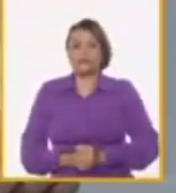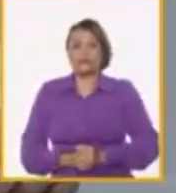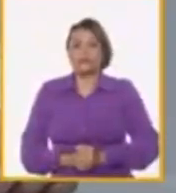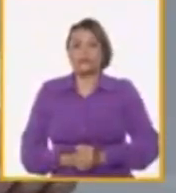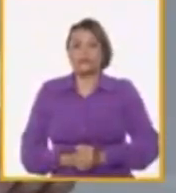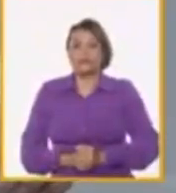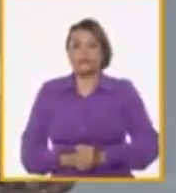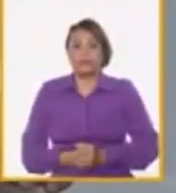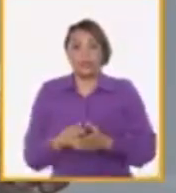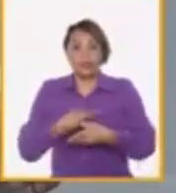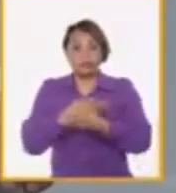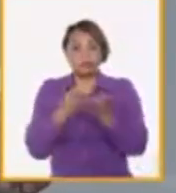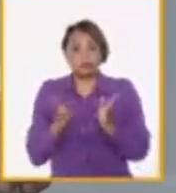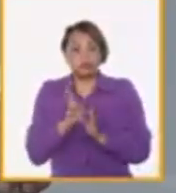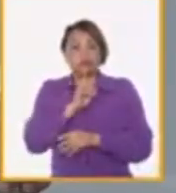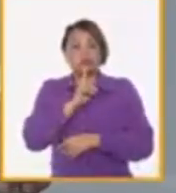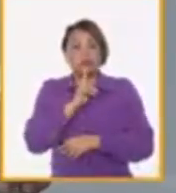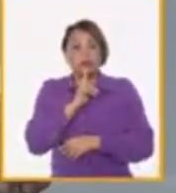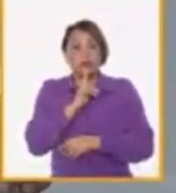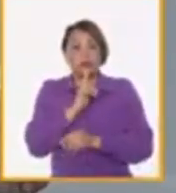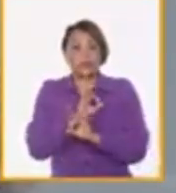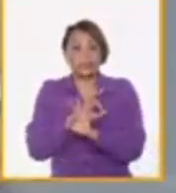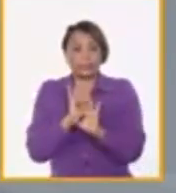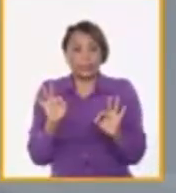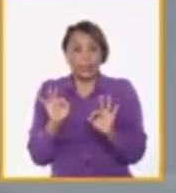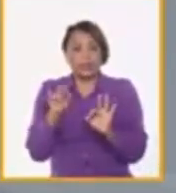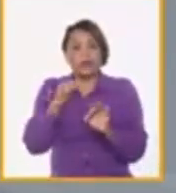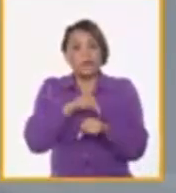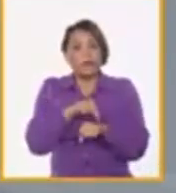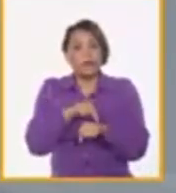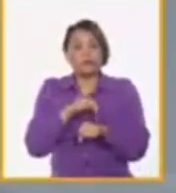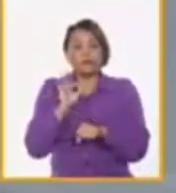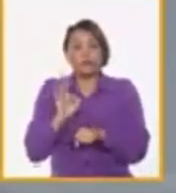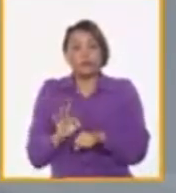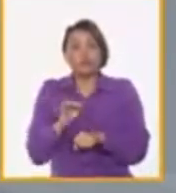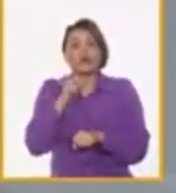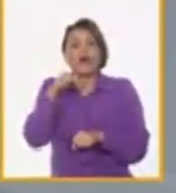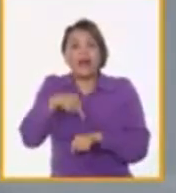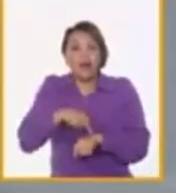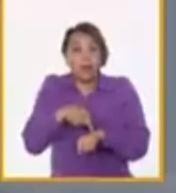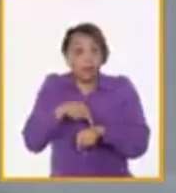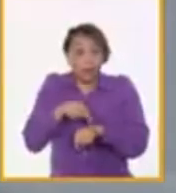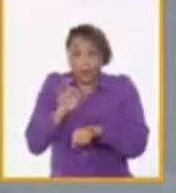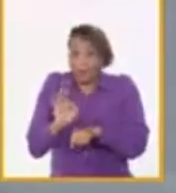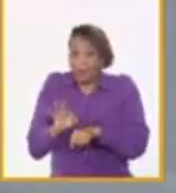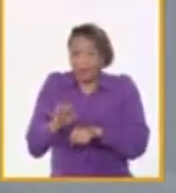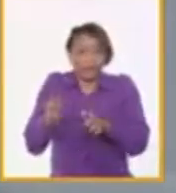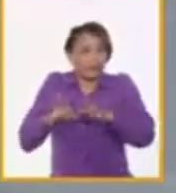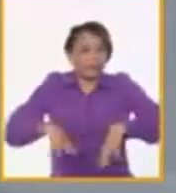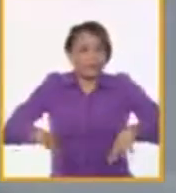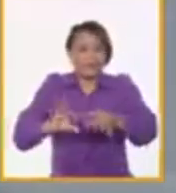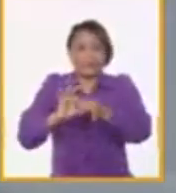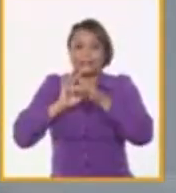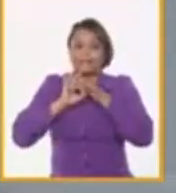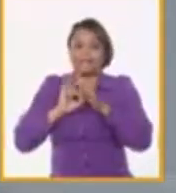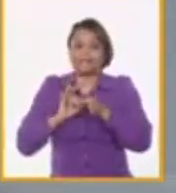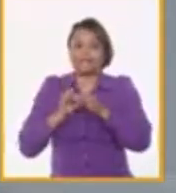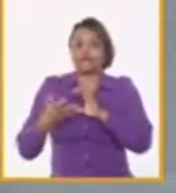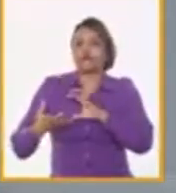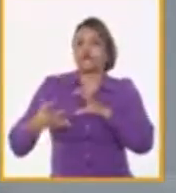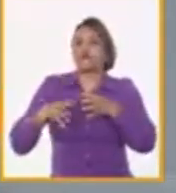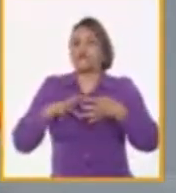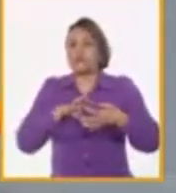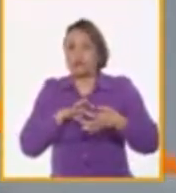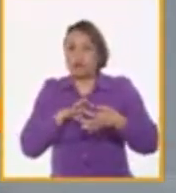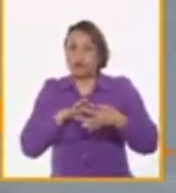El abasto de agua y el saneamiento en estos momentos presentan una situación compleja que todos los